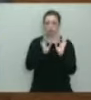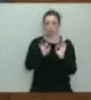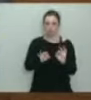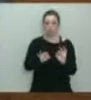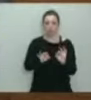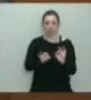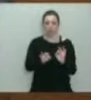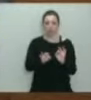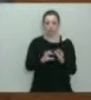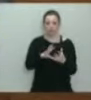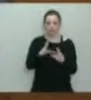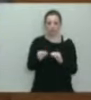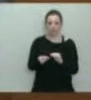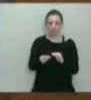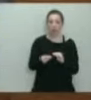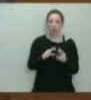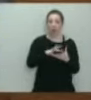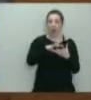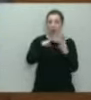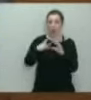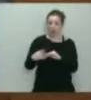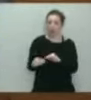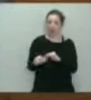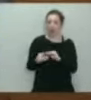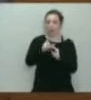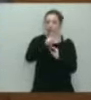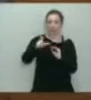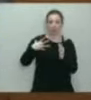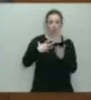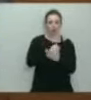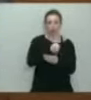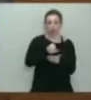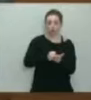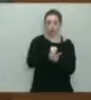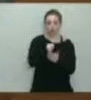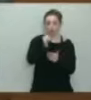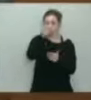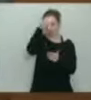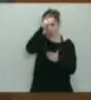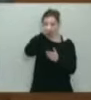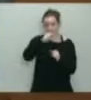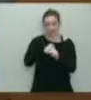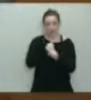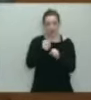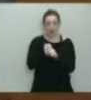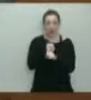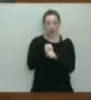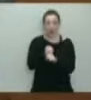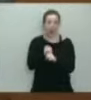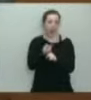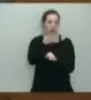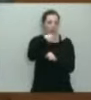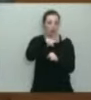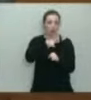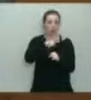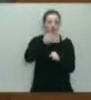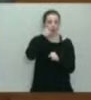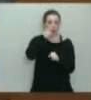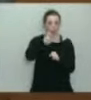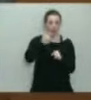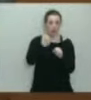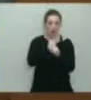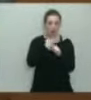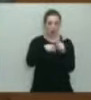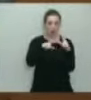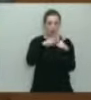oficio a todos aquellos agricultores y ganaderos que desarrollan su tarea profesional en el medio rural